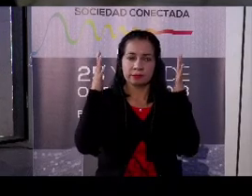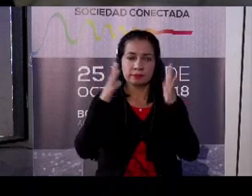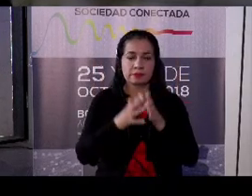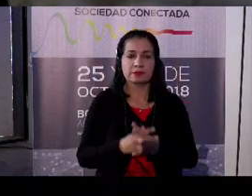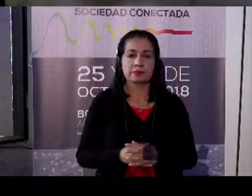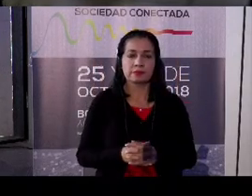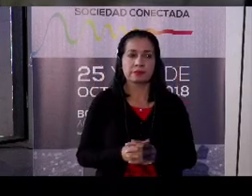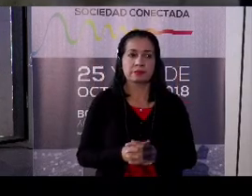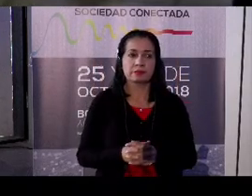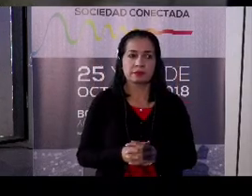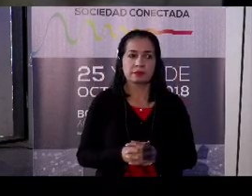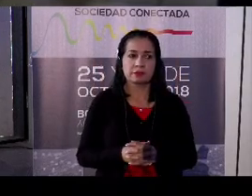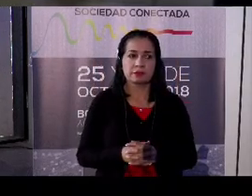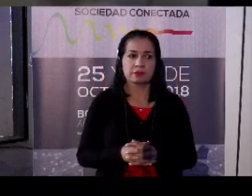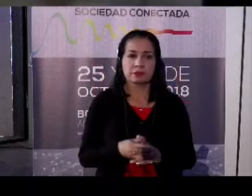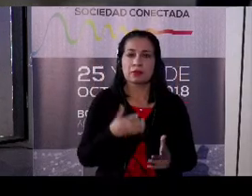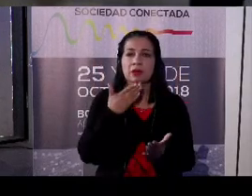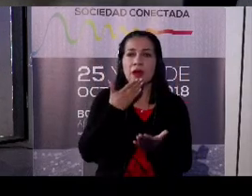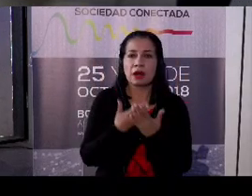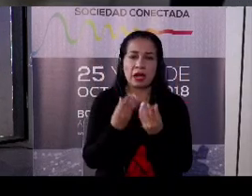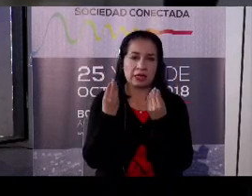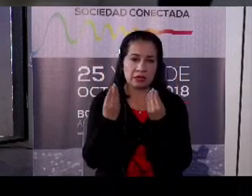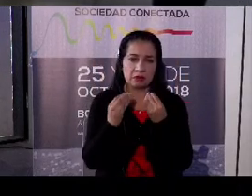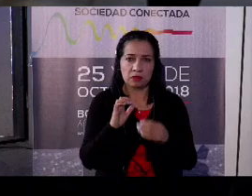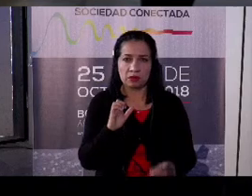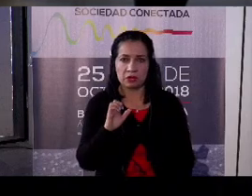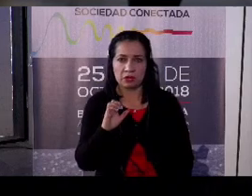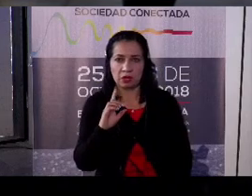atención Muchas gracias Eduardo